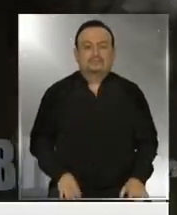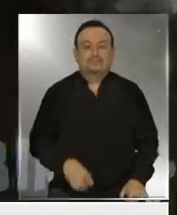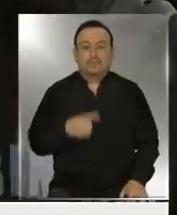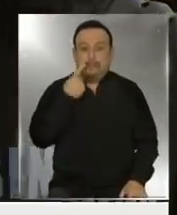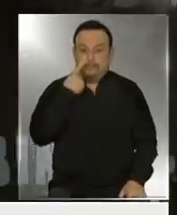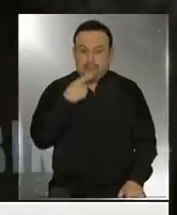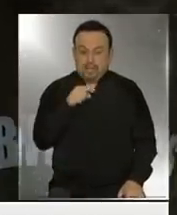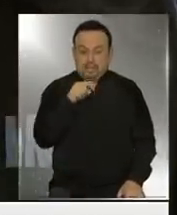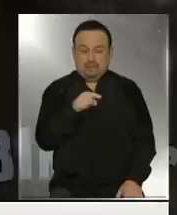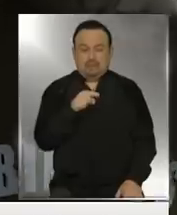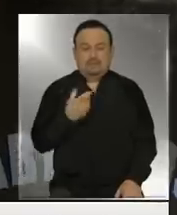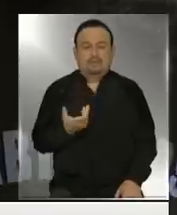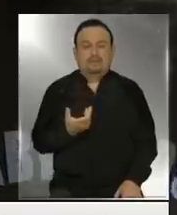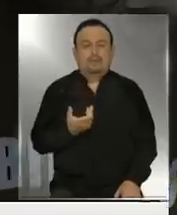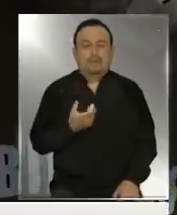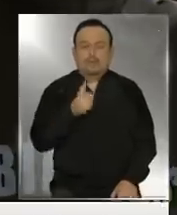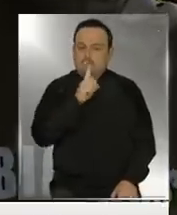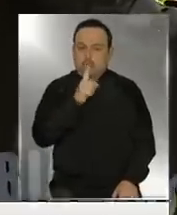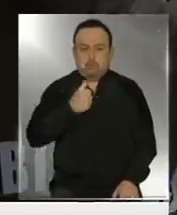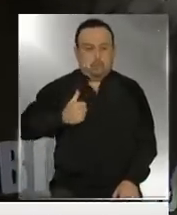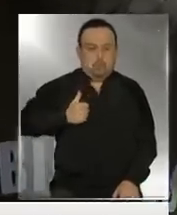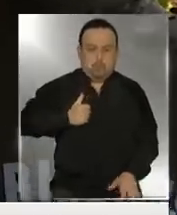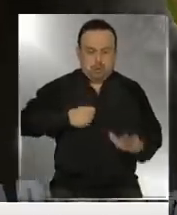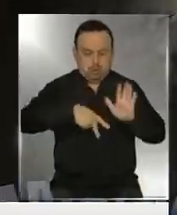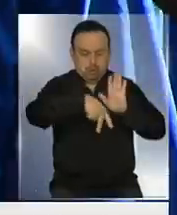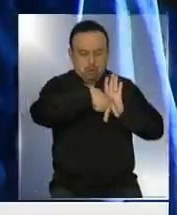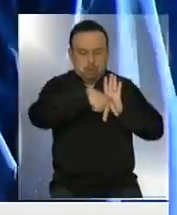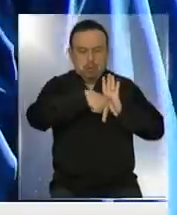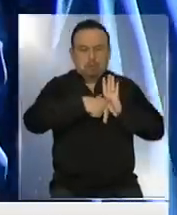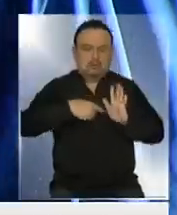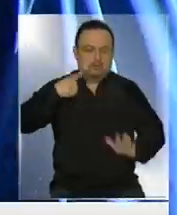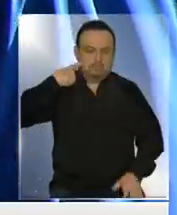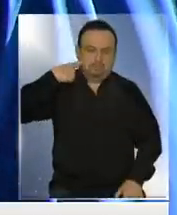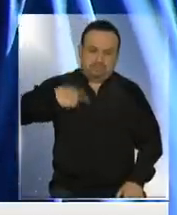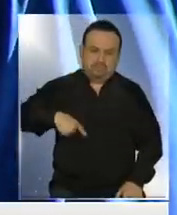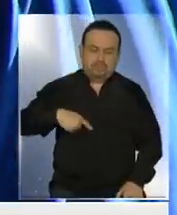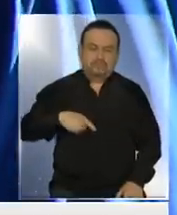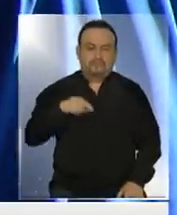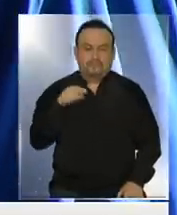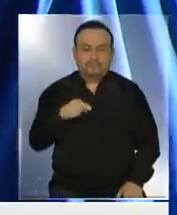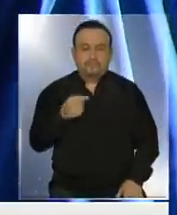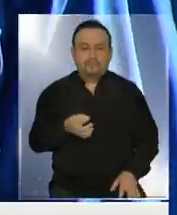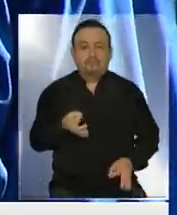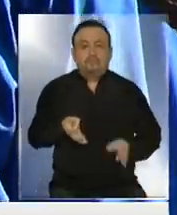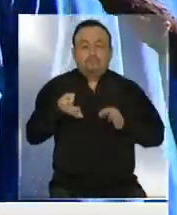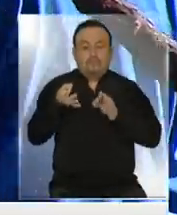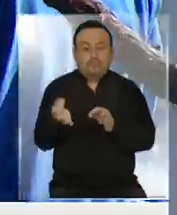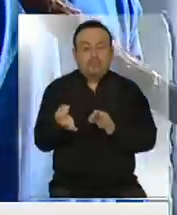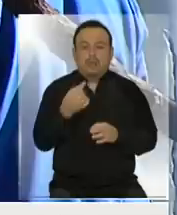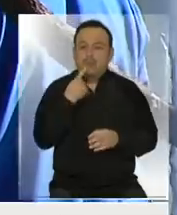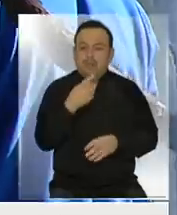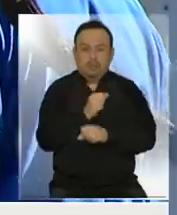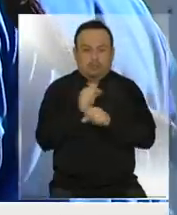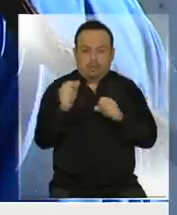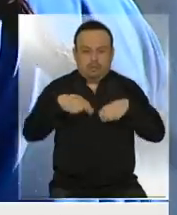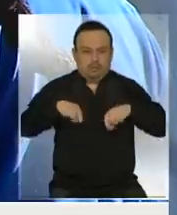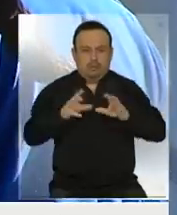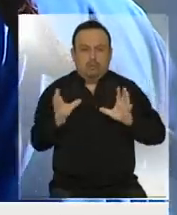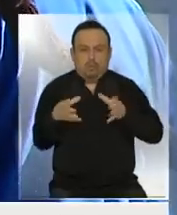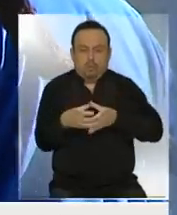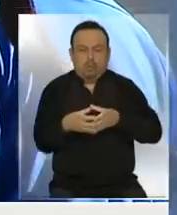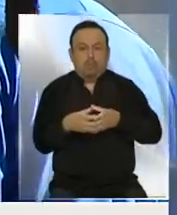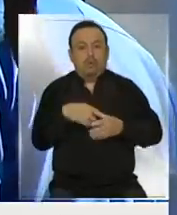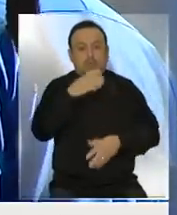embargo obviamente incumpliendo con toda normativa que ha presentado la autoridad sanitaria permitía que los mismos feligreses